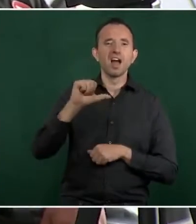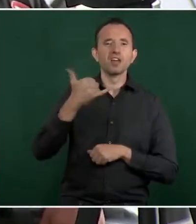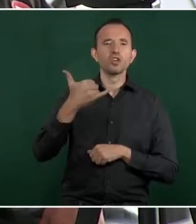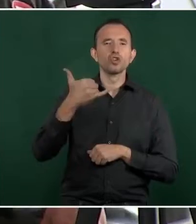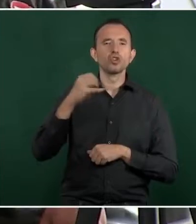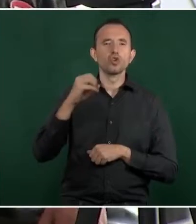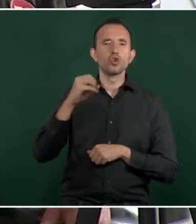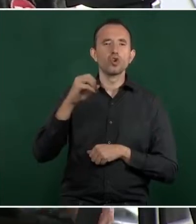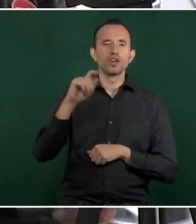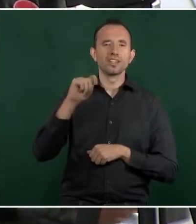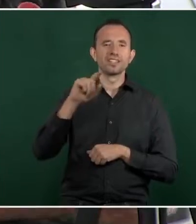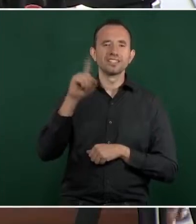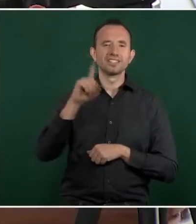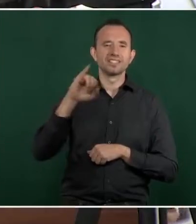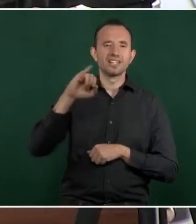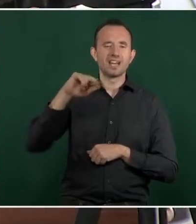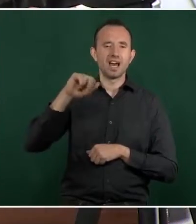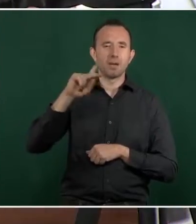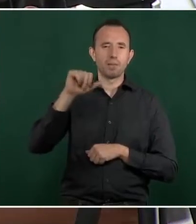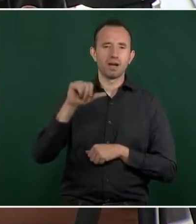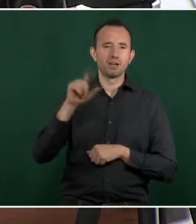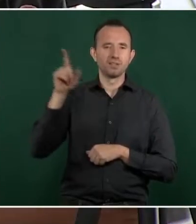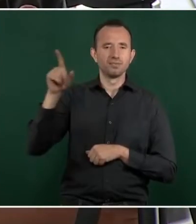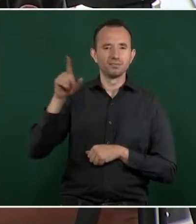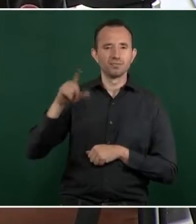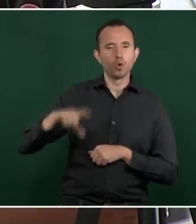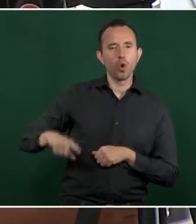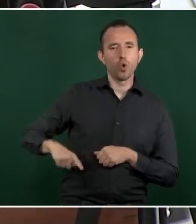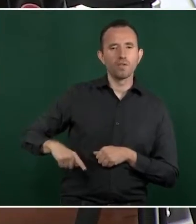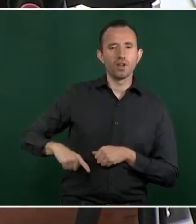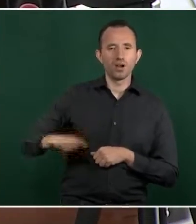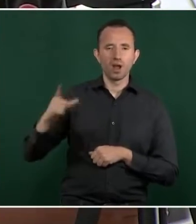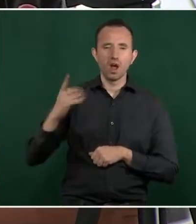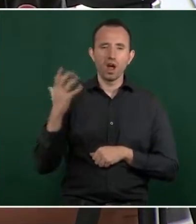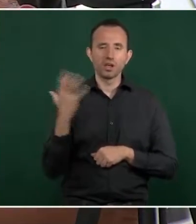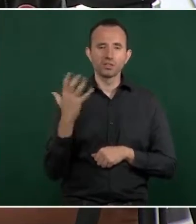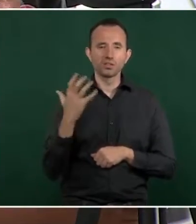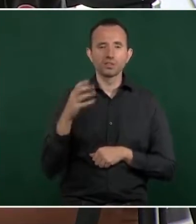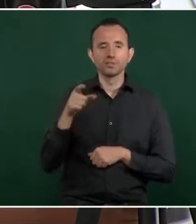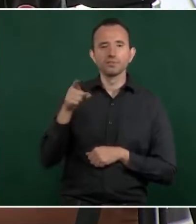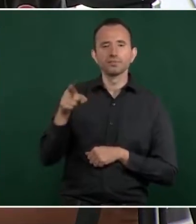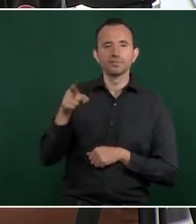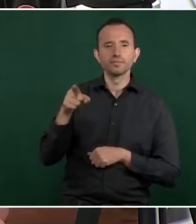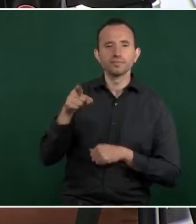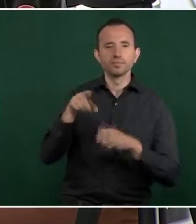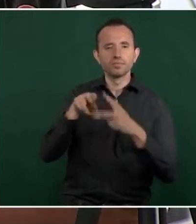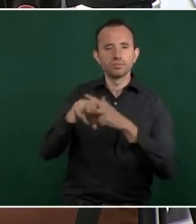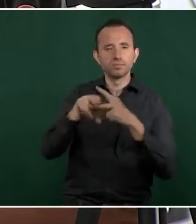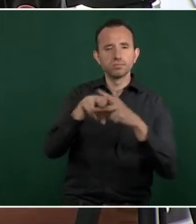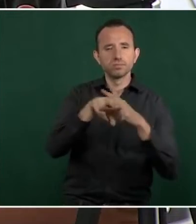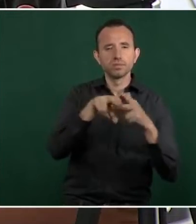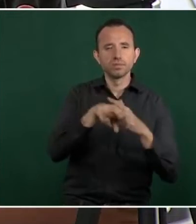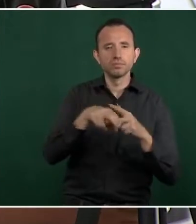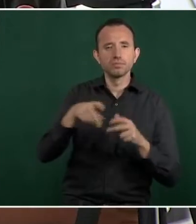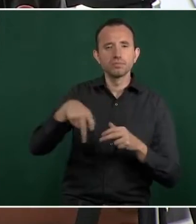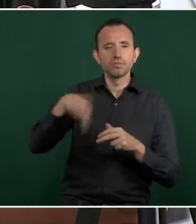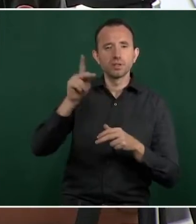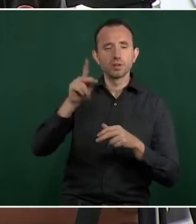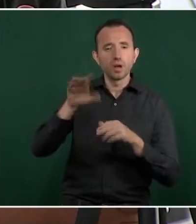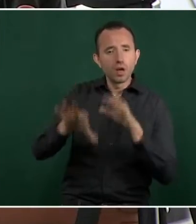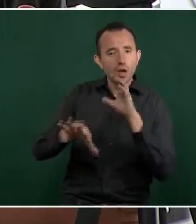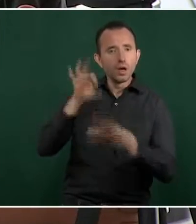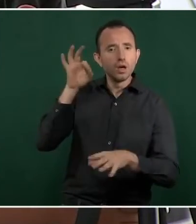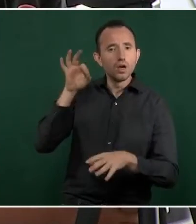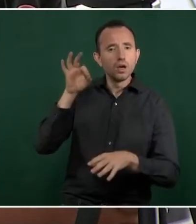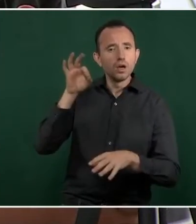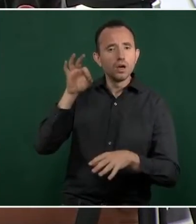presidente, si con esa conclusión quedaría ya cubierto uno de los compromisos que usted hizo en el Zócalo